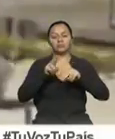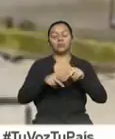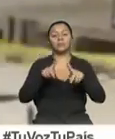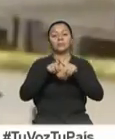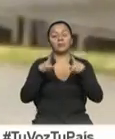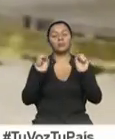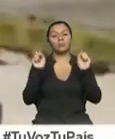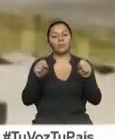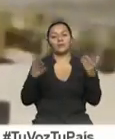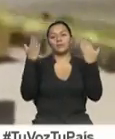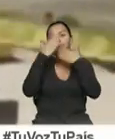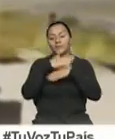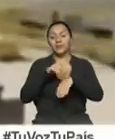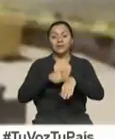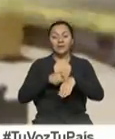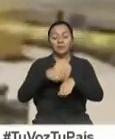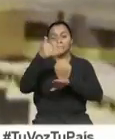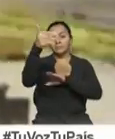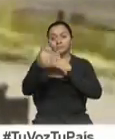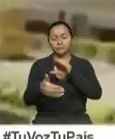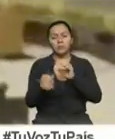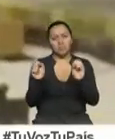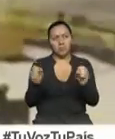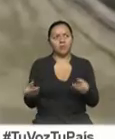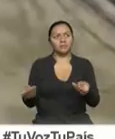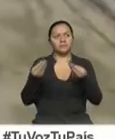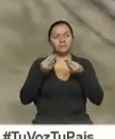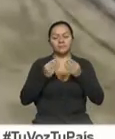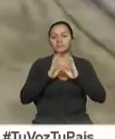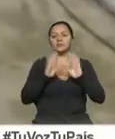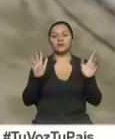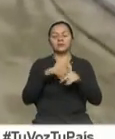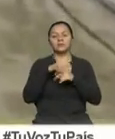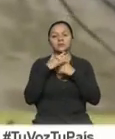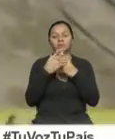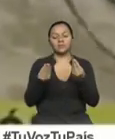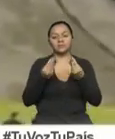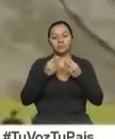tiempo determinado creo que vamos a tener la mejor,